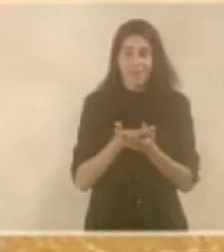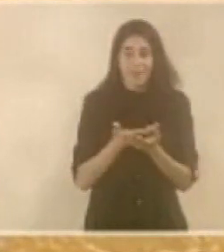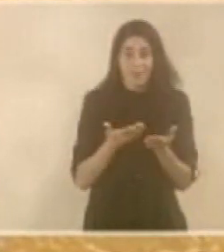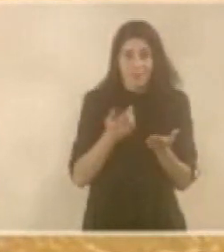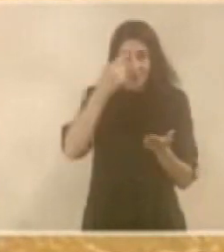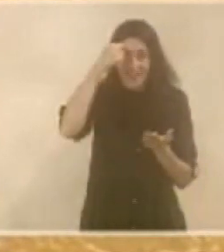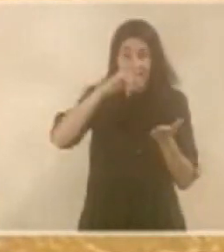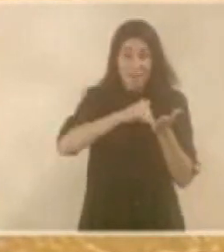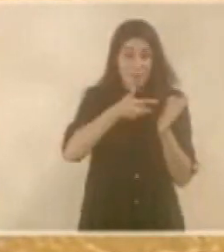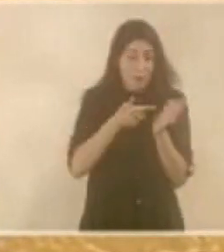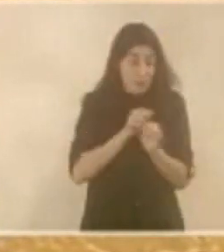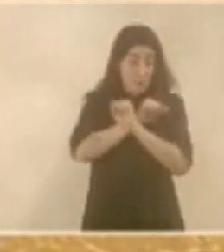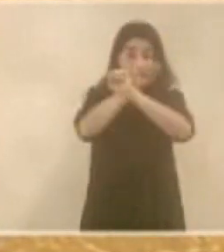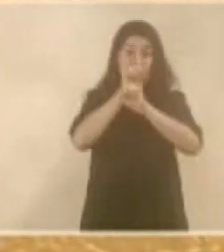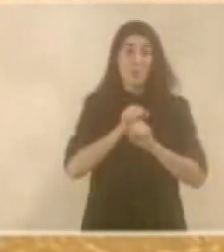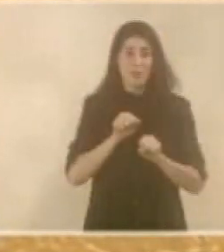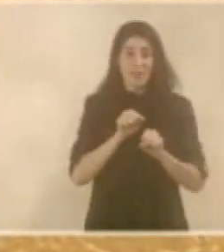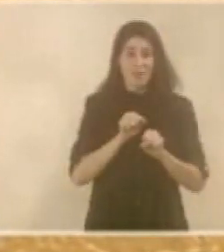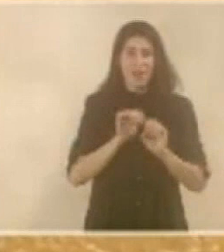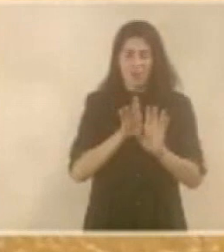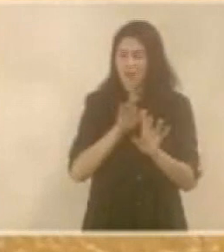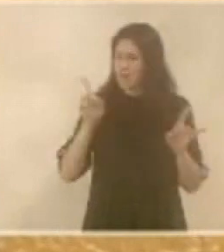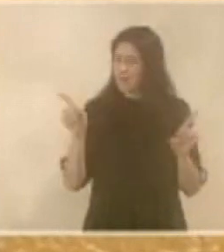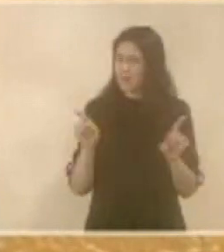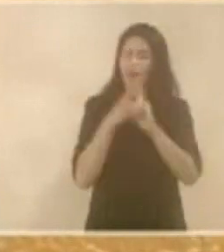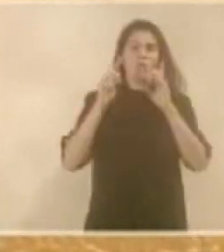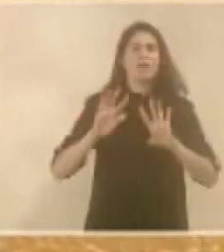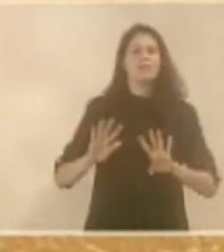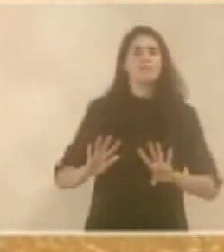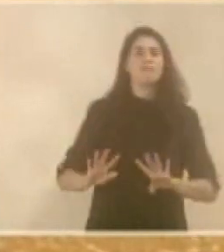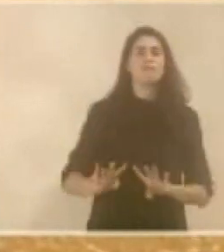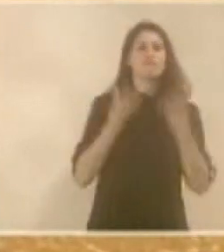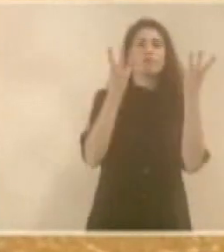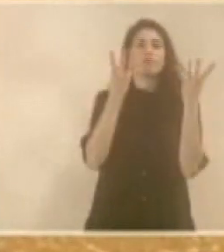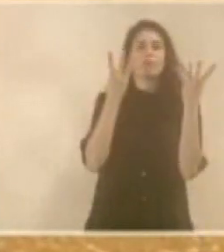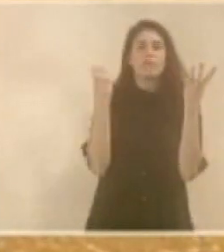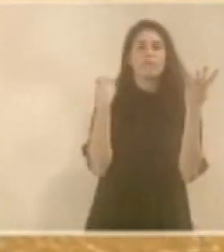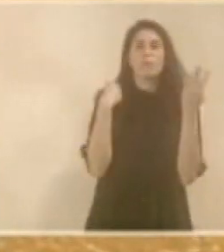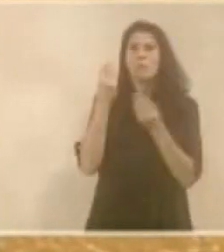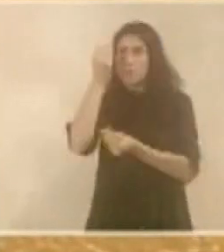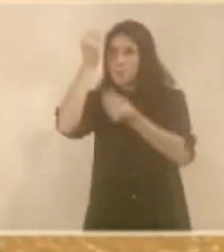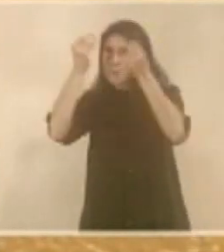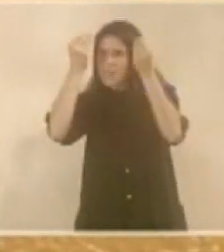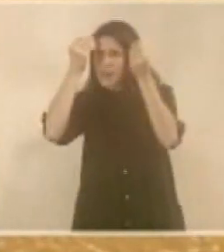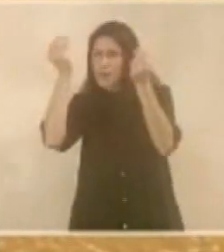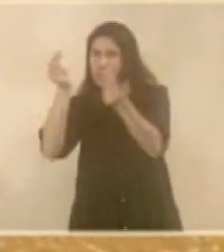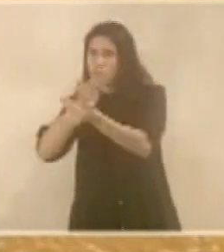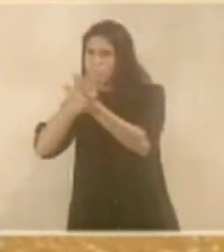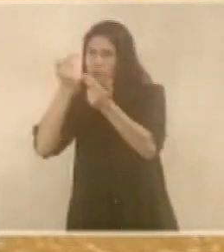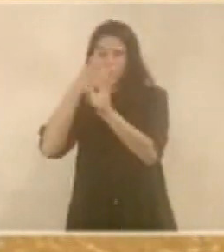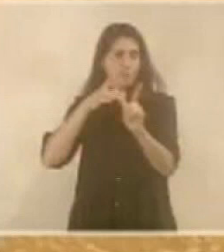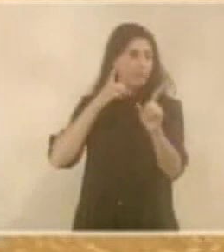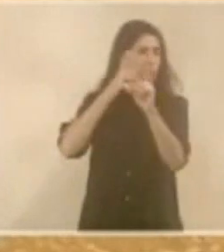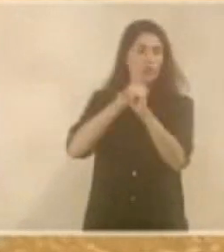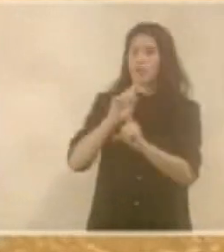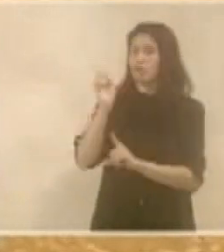imposible, sus corazones se levantaron en íntima rebeldía contra lo que el pensamiento aconsejaba. Sus corazones les llevaron